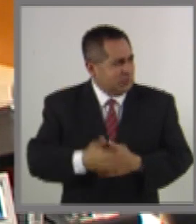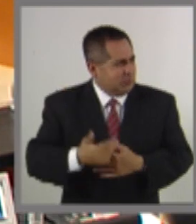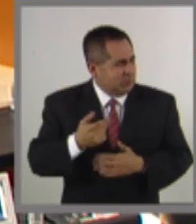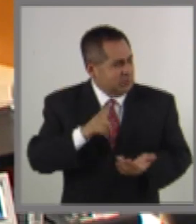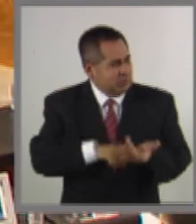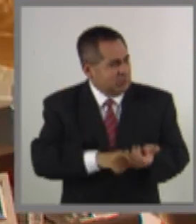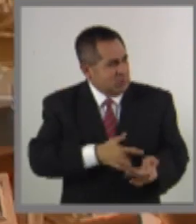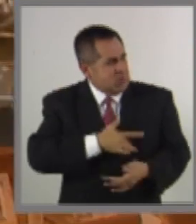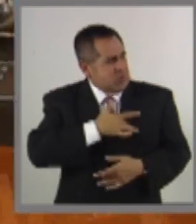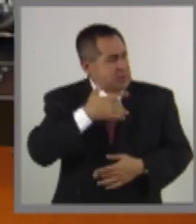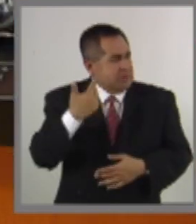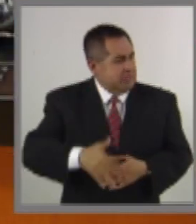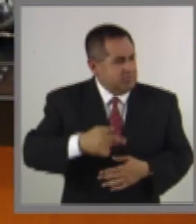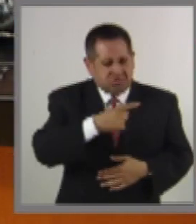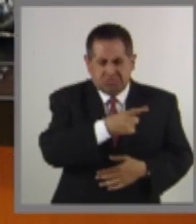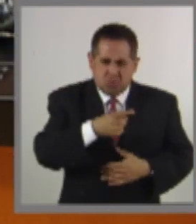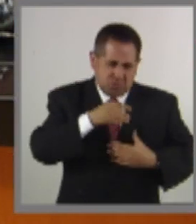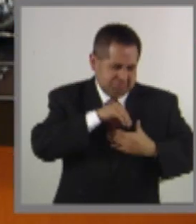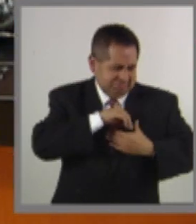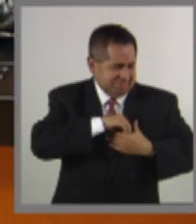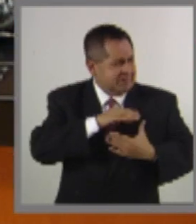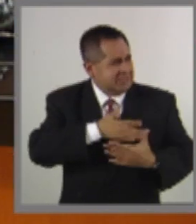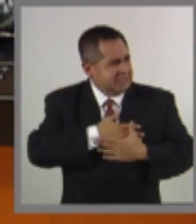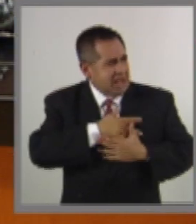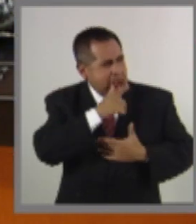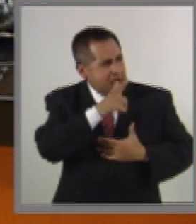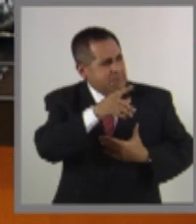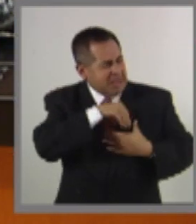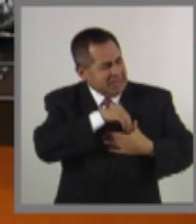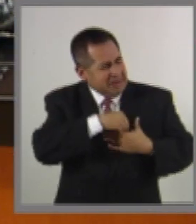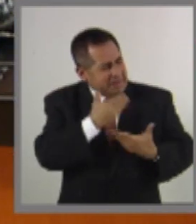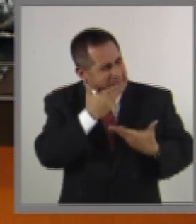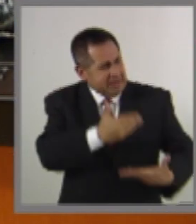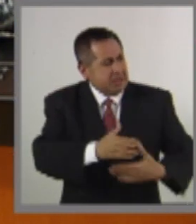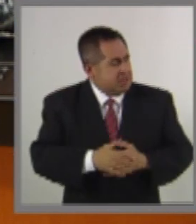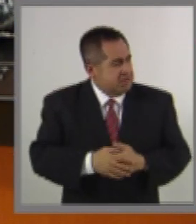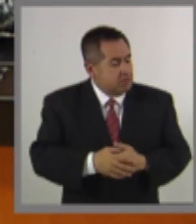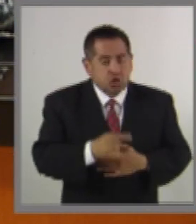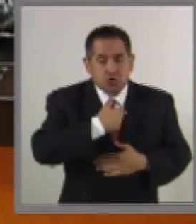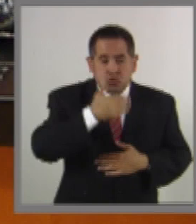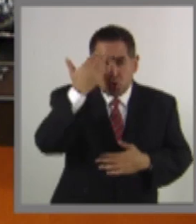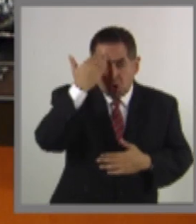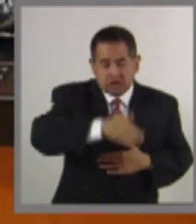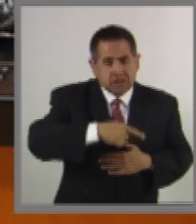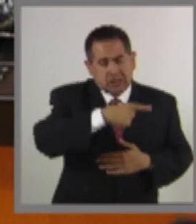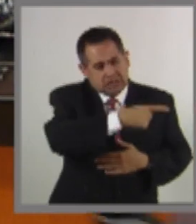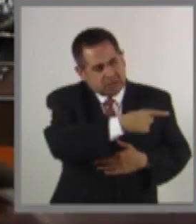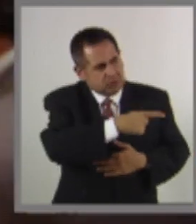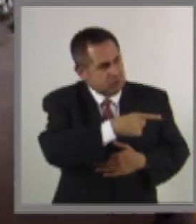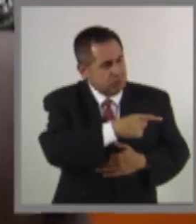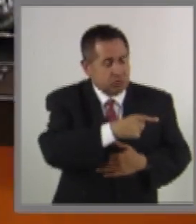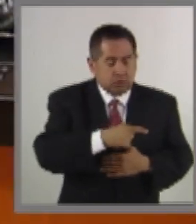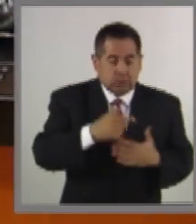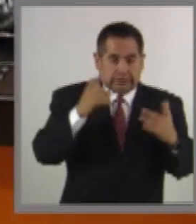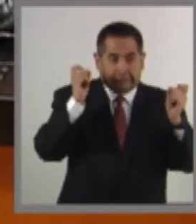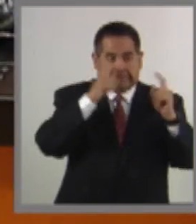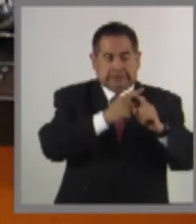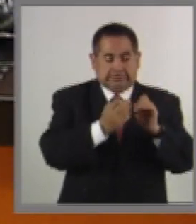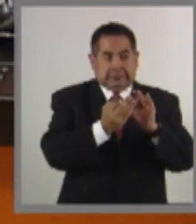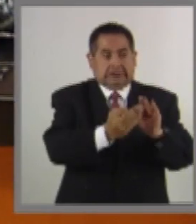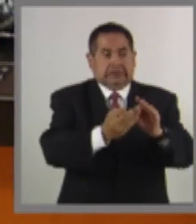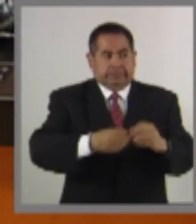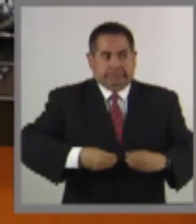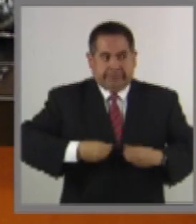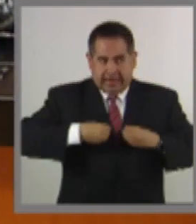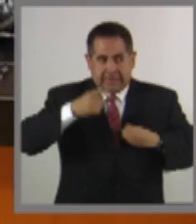dentro en el alma y en el corazón. Sé que tuviste un ejemplo de vida, un momento de vida